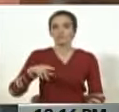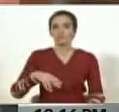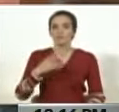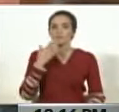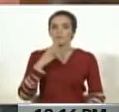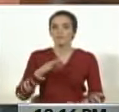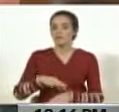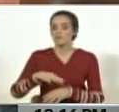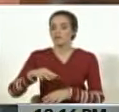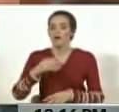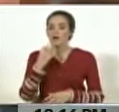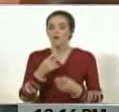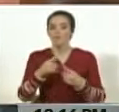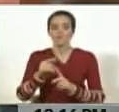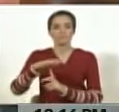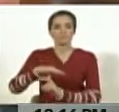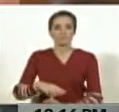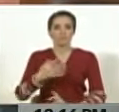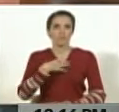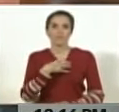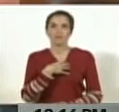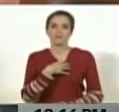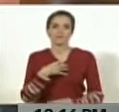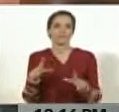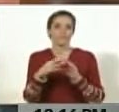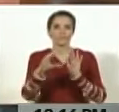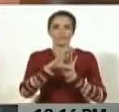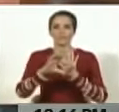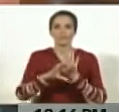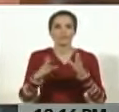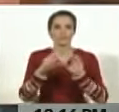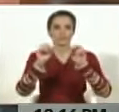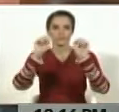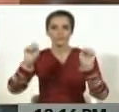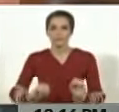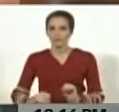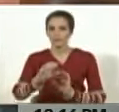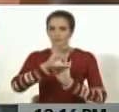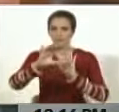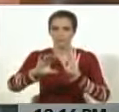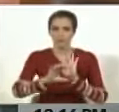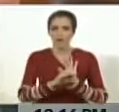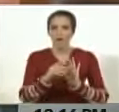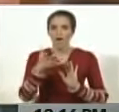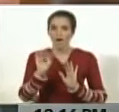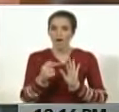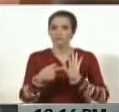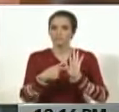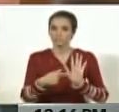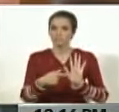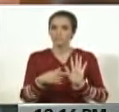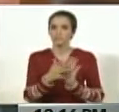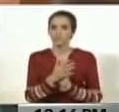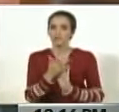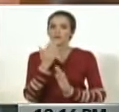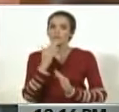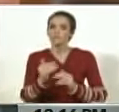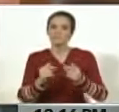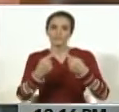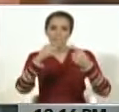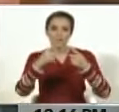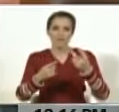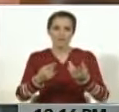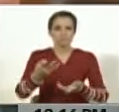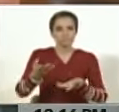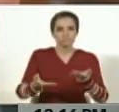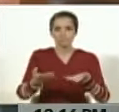descolocar a los demás. En toda constitución y en todo sistema constitucional hay pesos y contrapesos. Es decir,